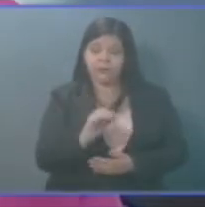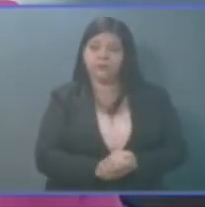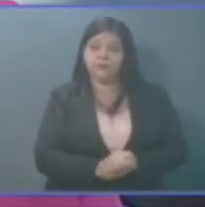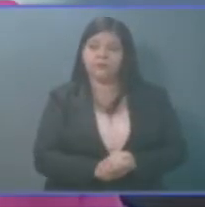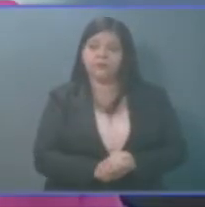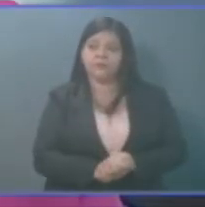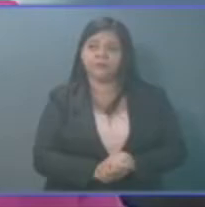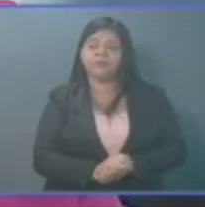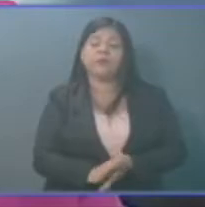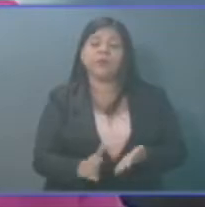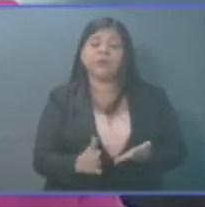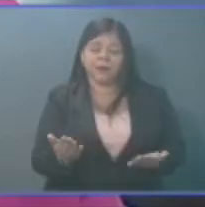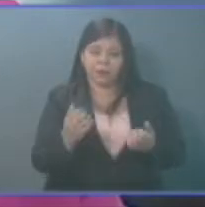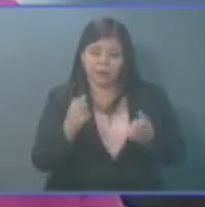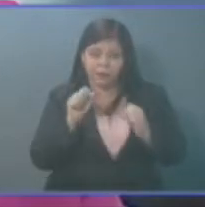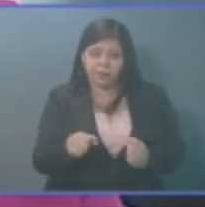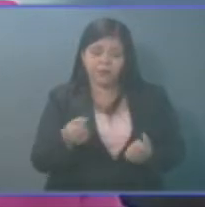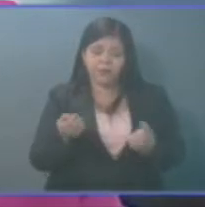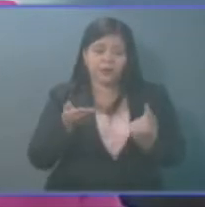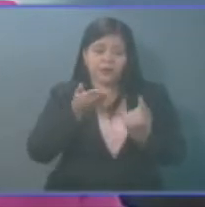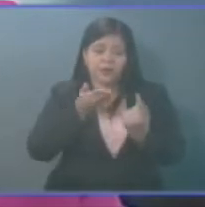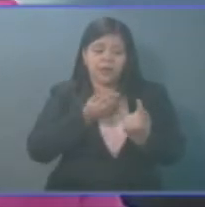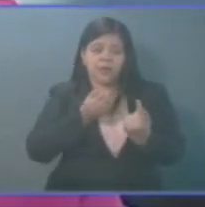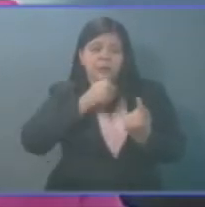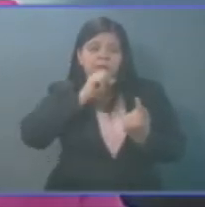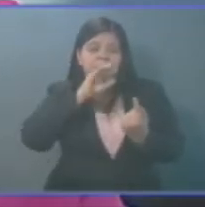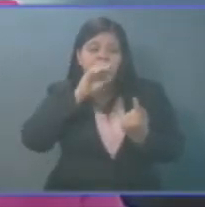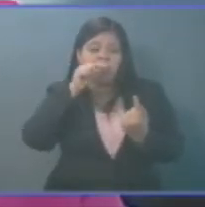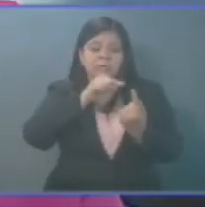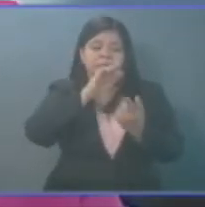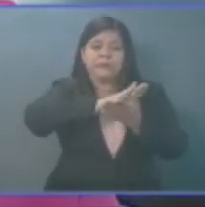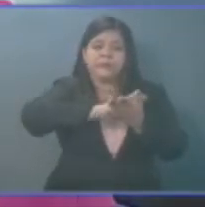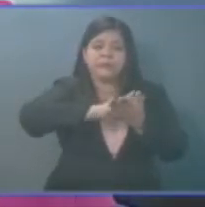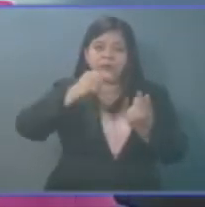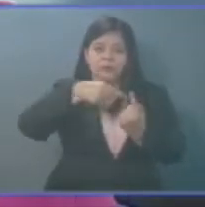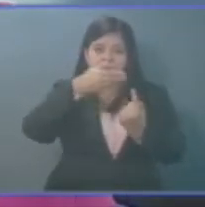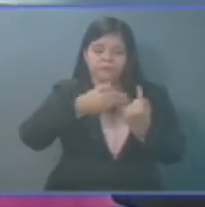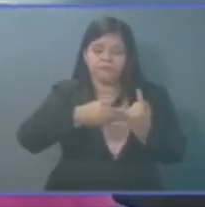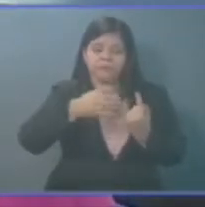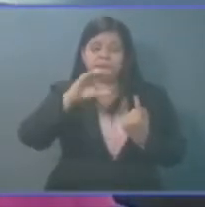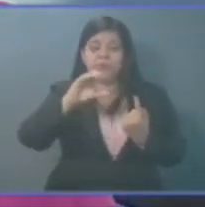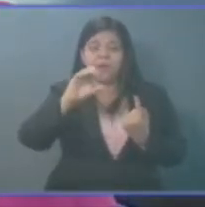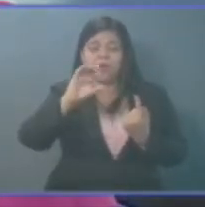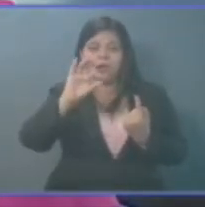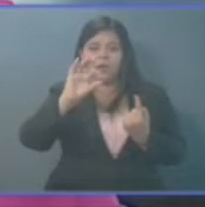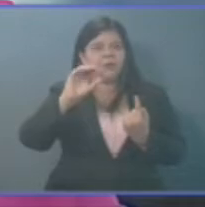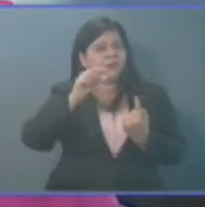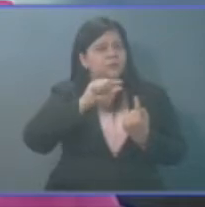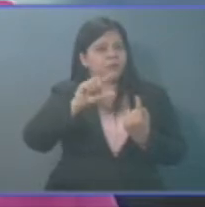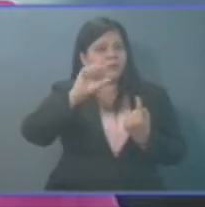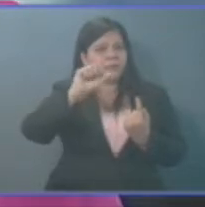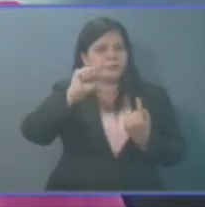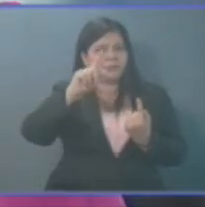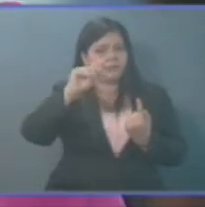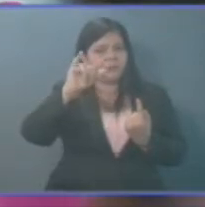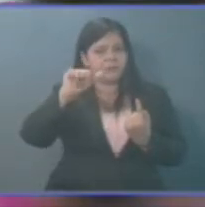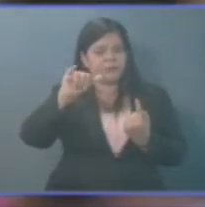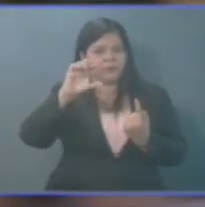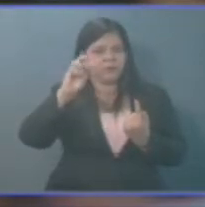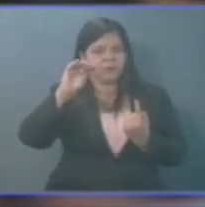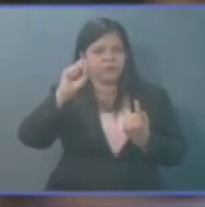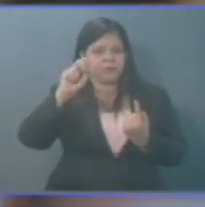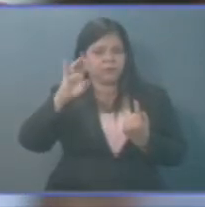de beatificar al sacerdote franciscano de origen italiano Santi